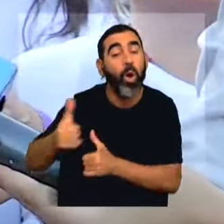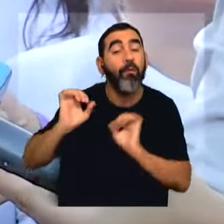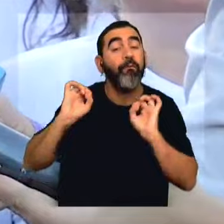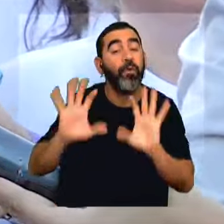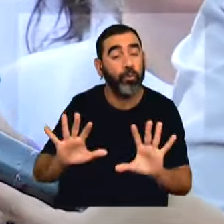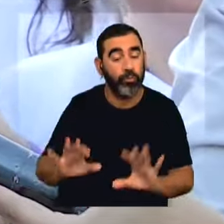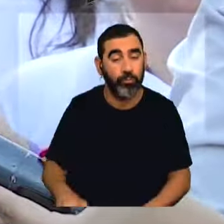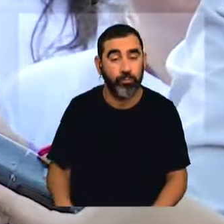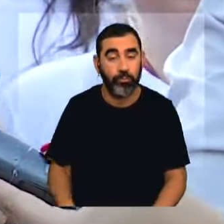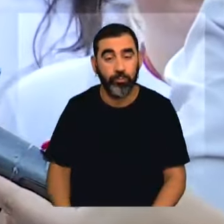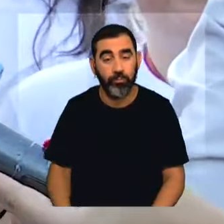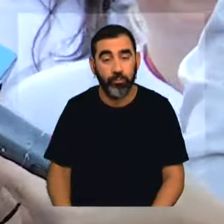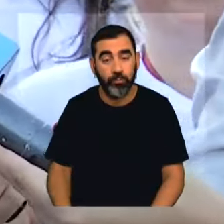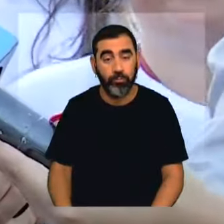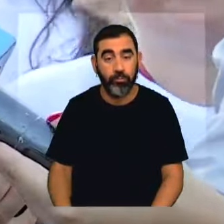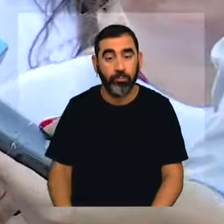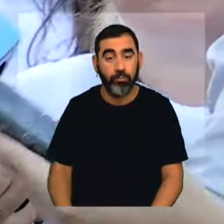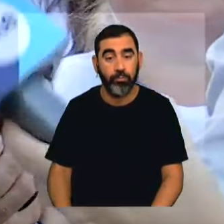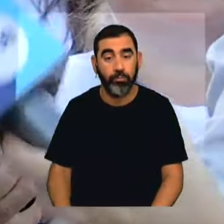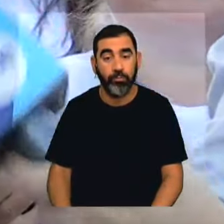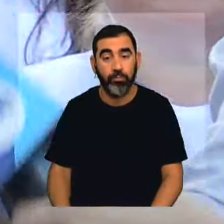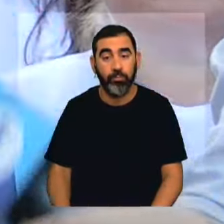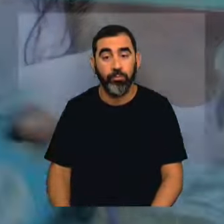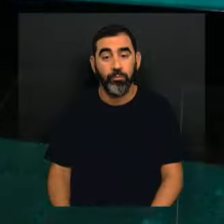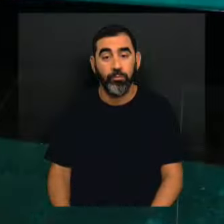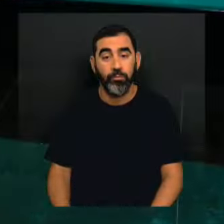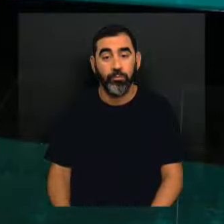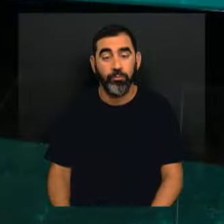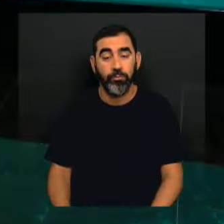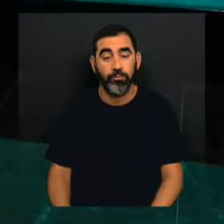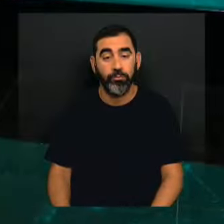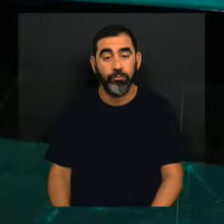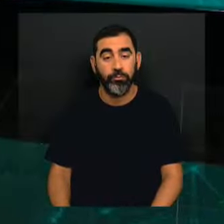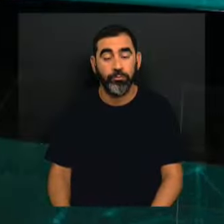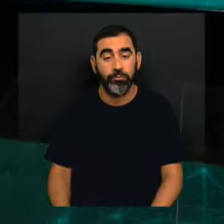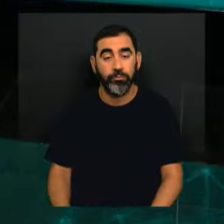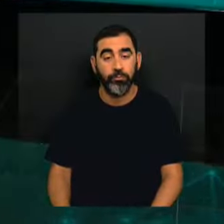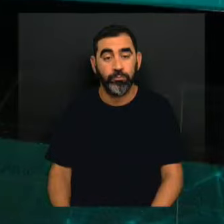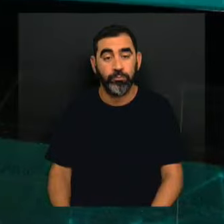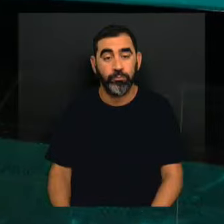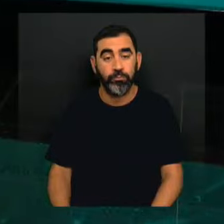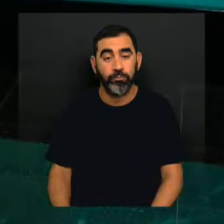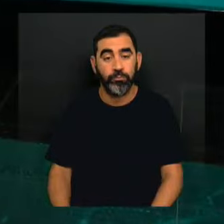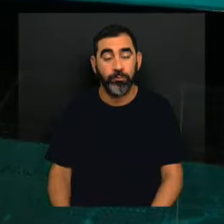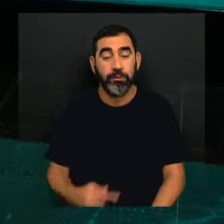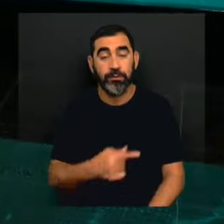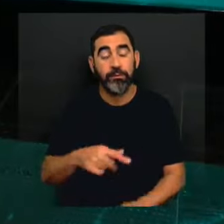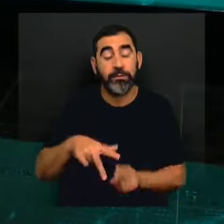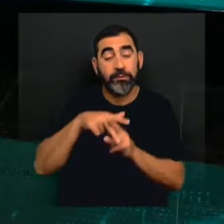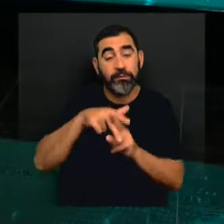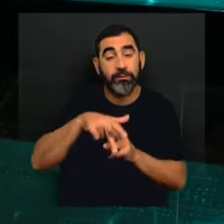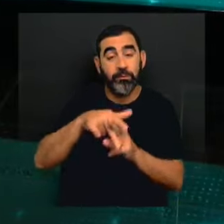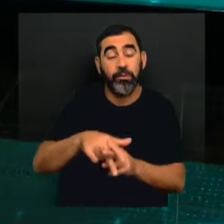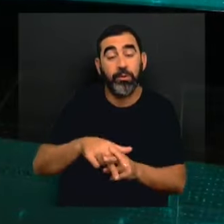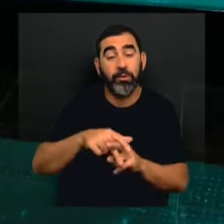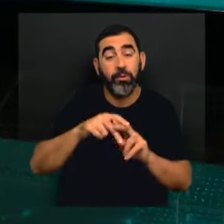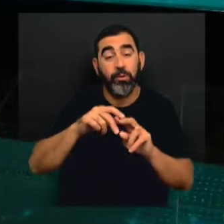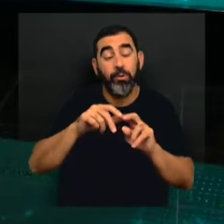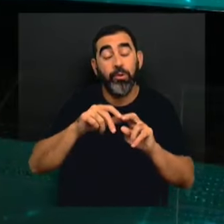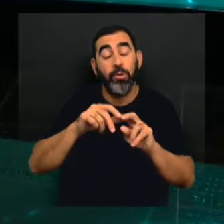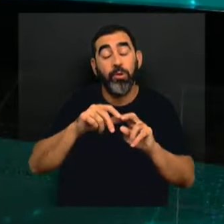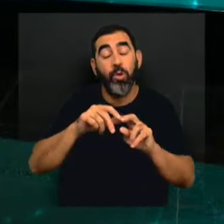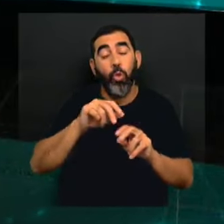haber propiciado esto en base a su resolución y pasando raya por la semana crioya en la 97 edición